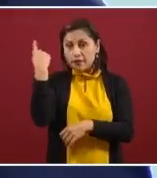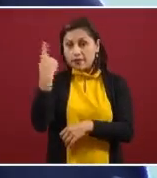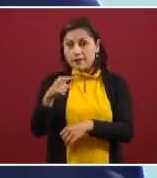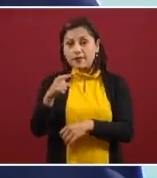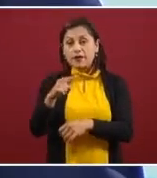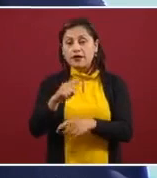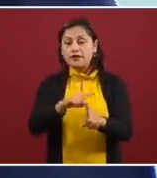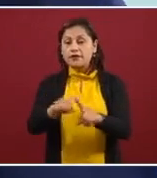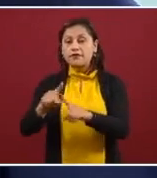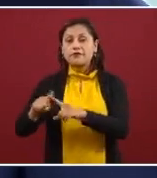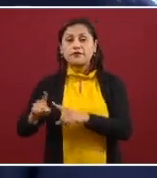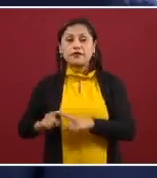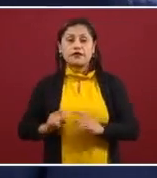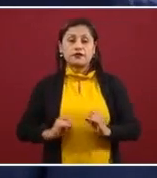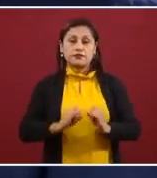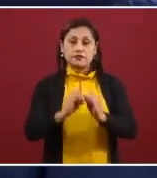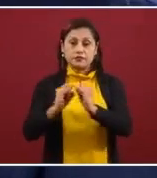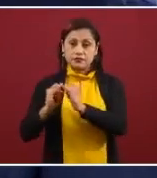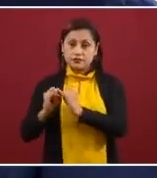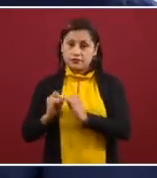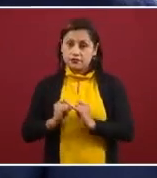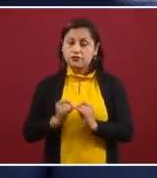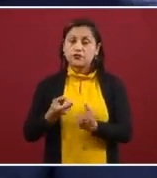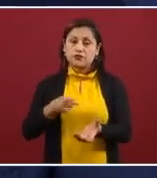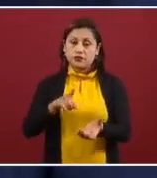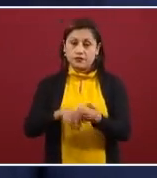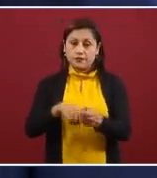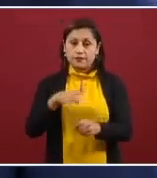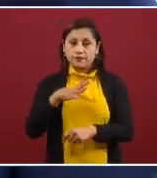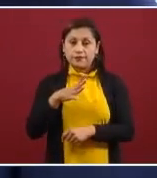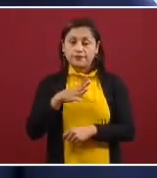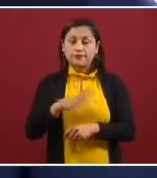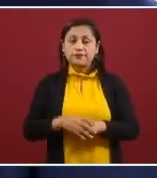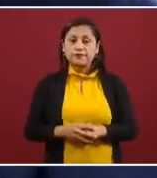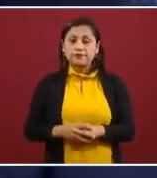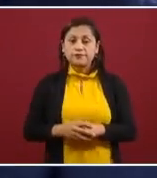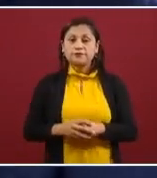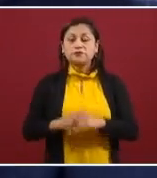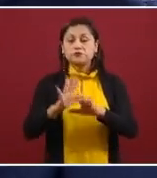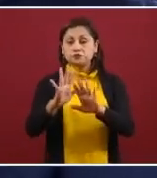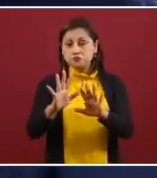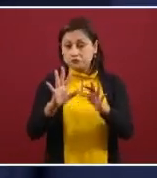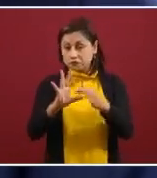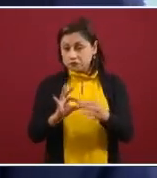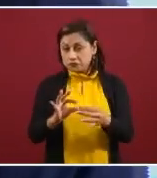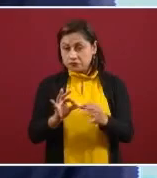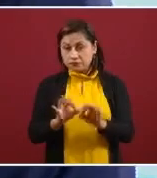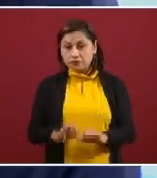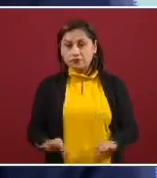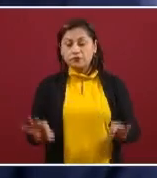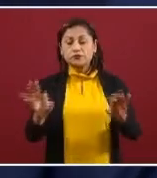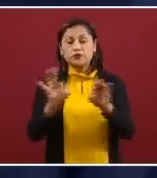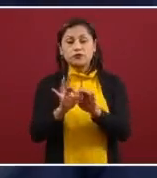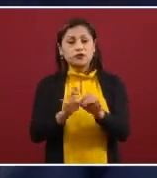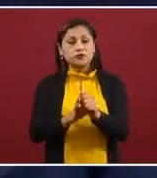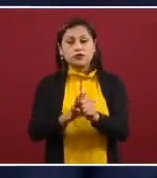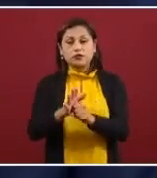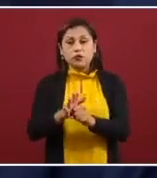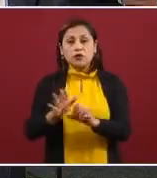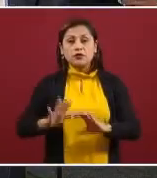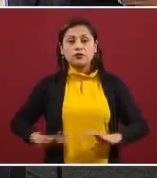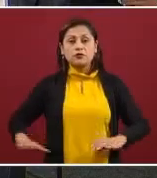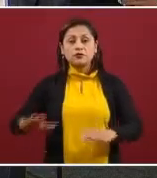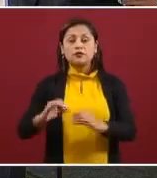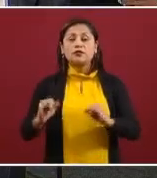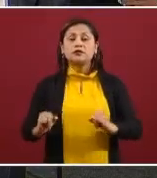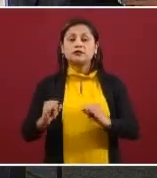que conforman el Sistema Nacional de Salud. Destaco la labor que cumplirá para la